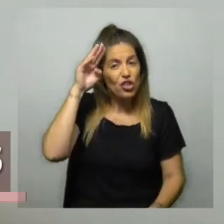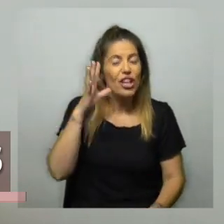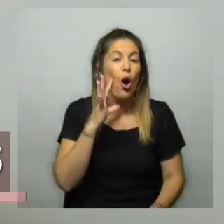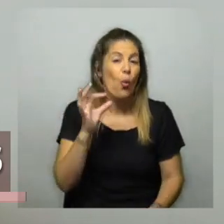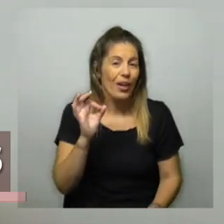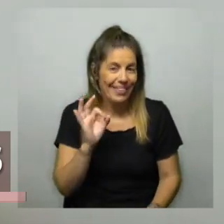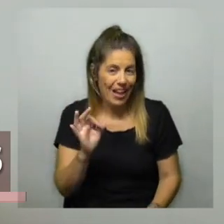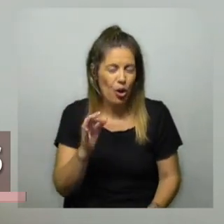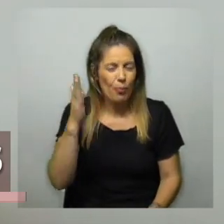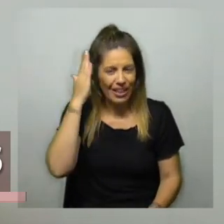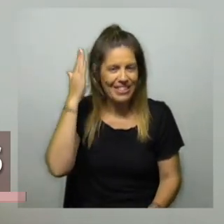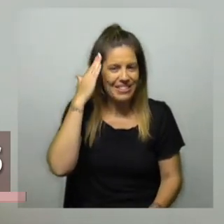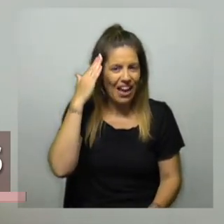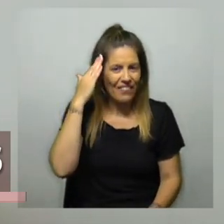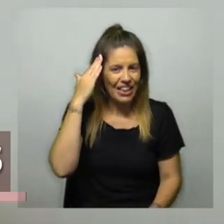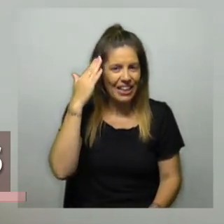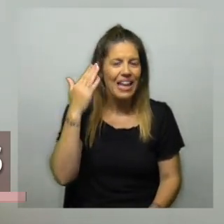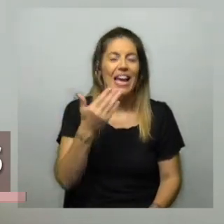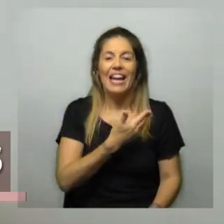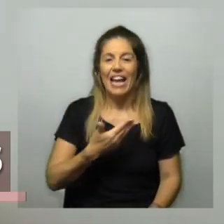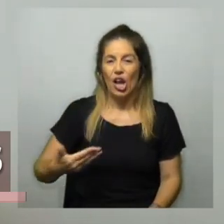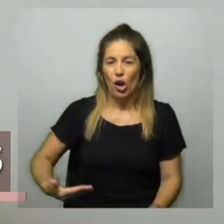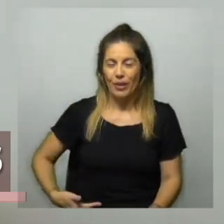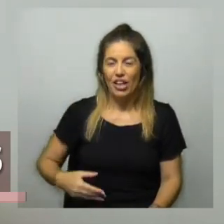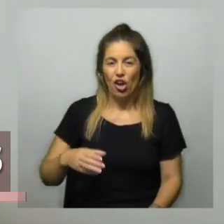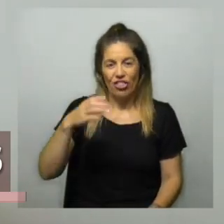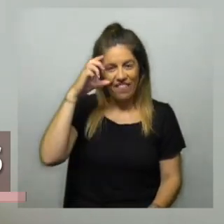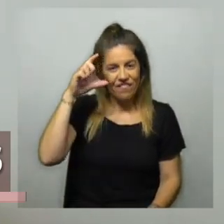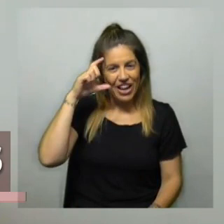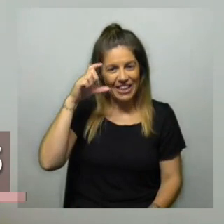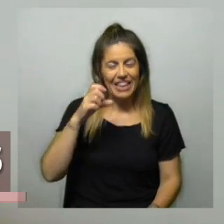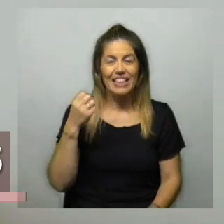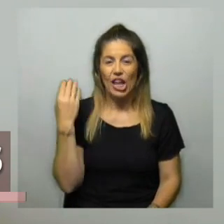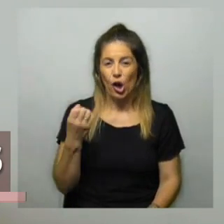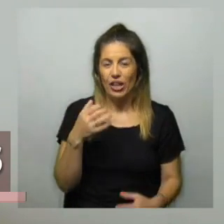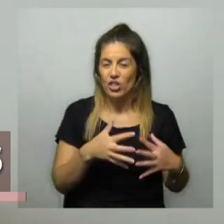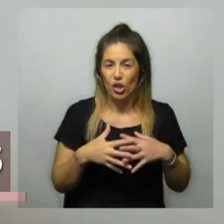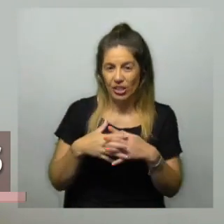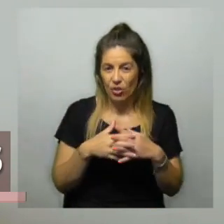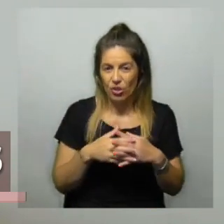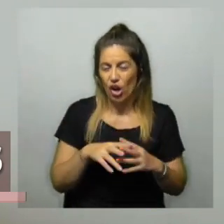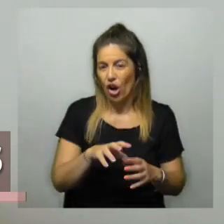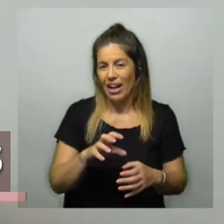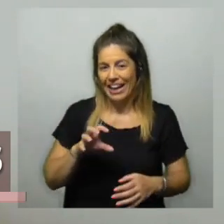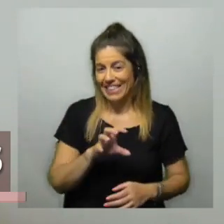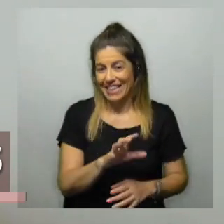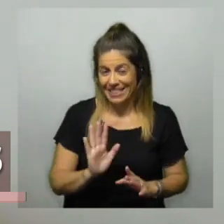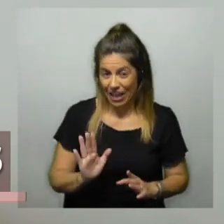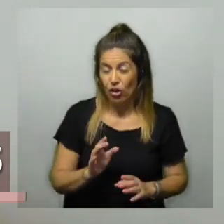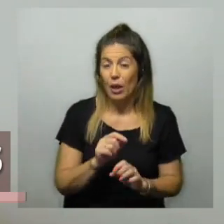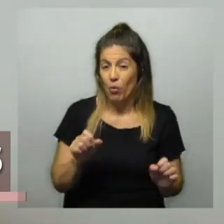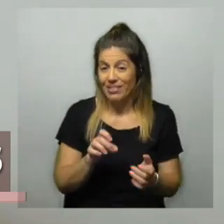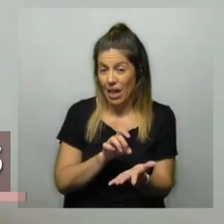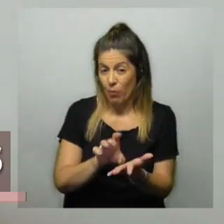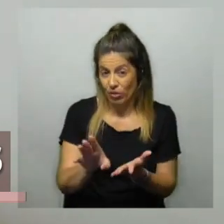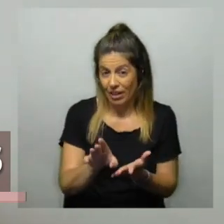sabe que el gobierno Biden y también el Congreso de los Estados Unidos rechazaron lo ocurrido y que él puede ser expulsado, él puede ser extraditado inclusive a